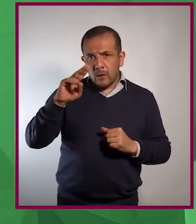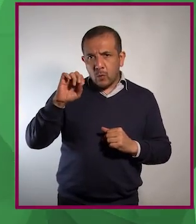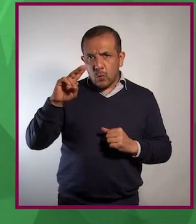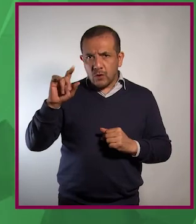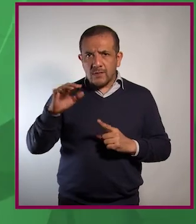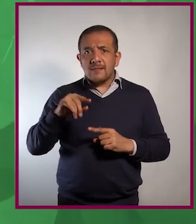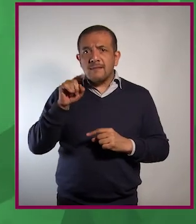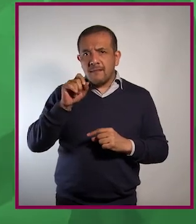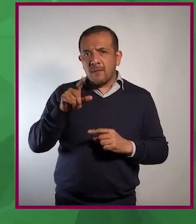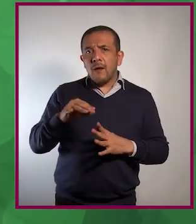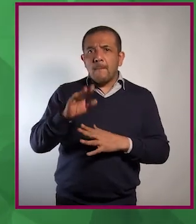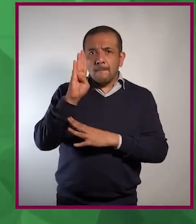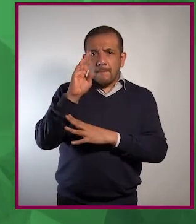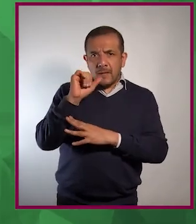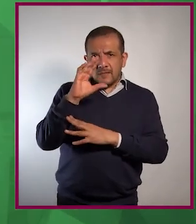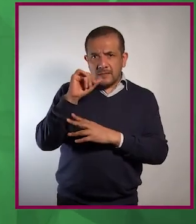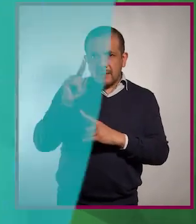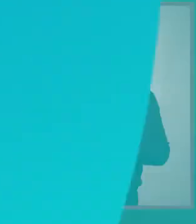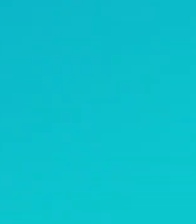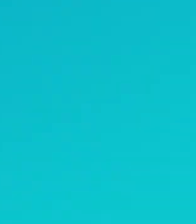conocida como el bacilo de Koch.